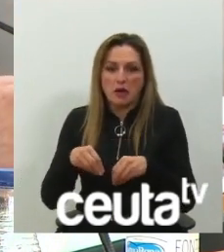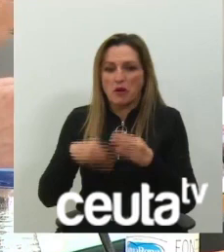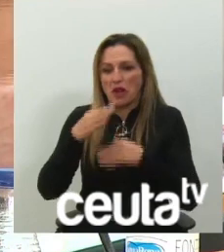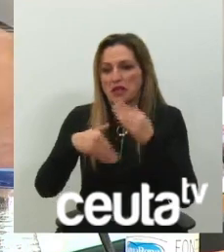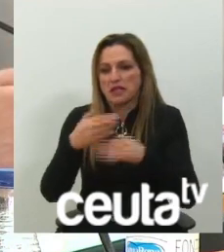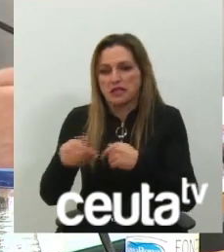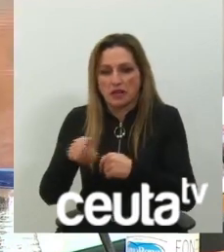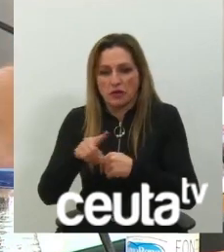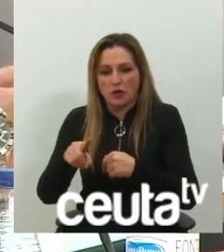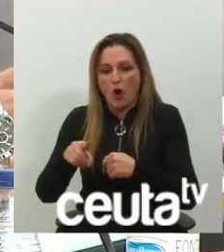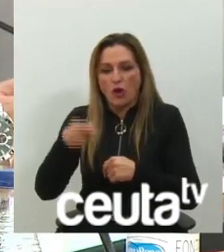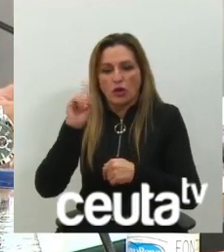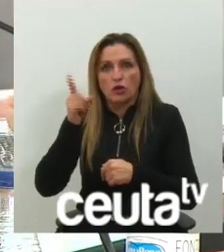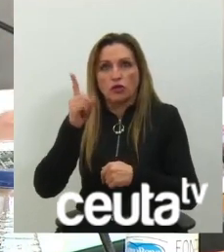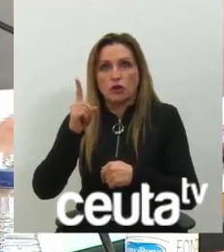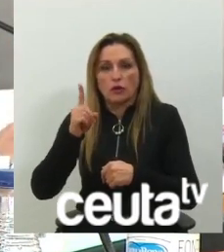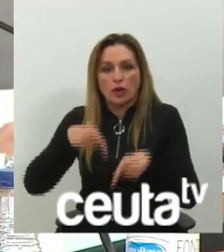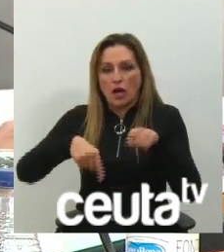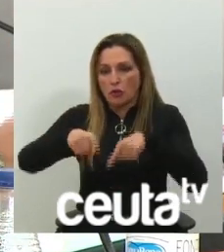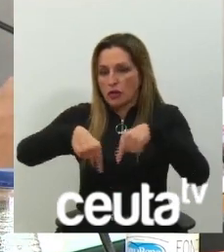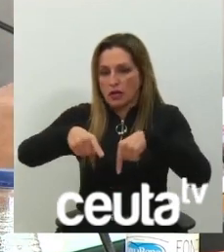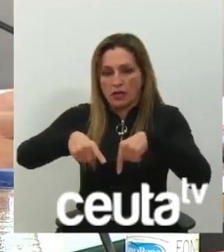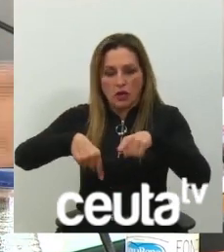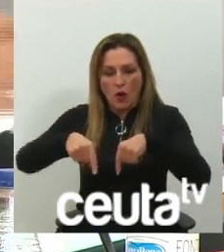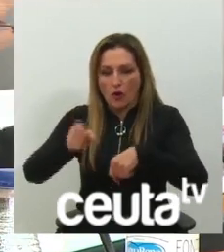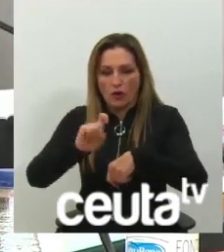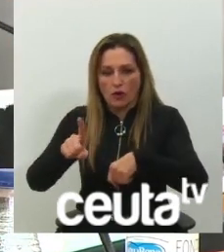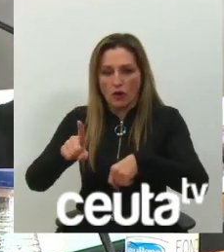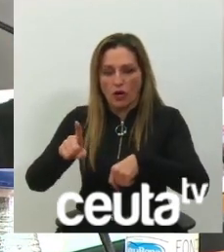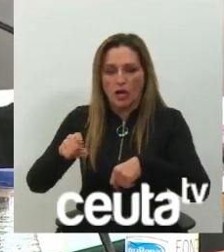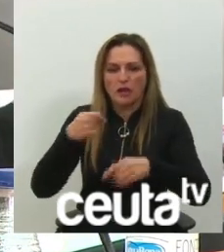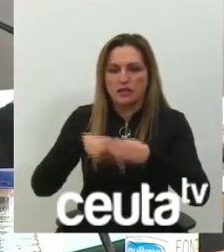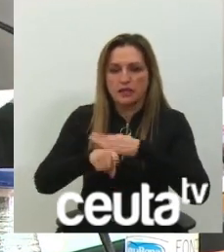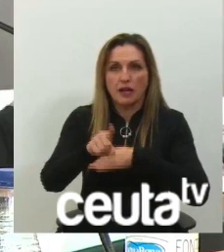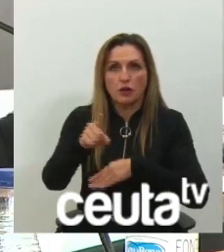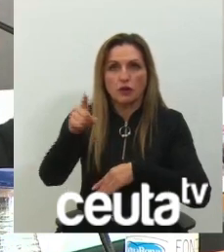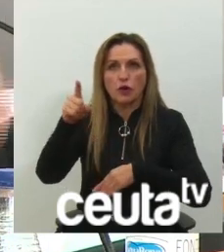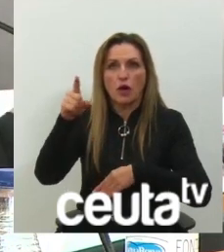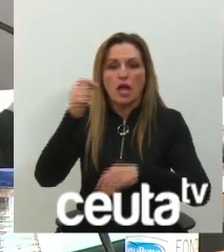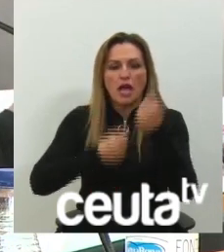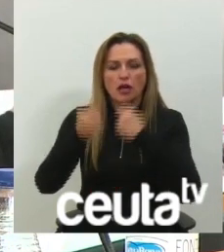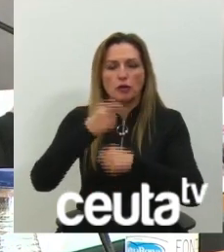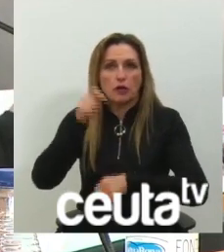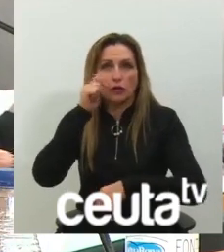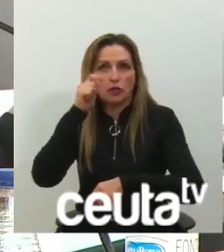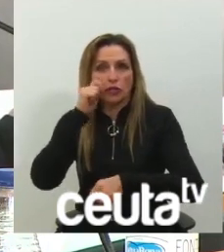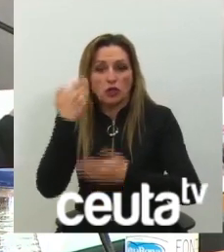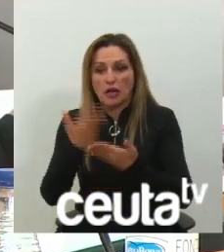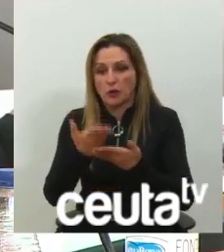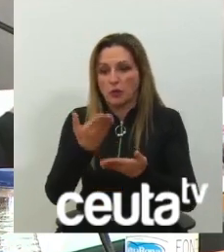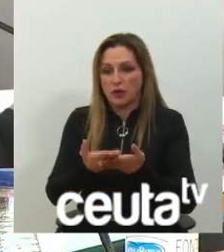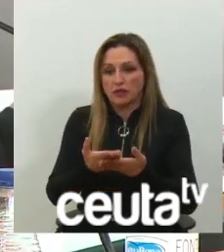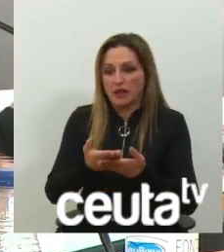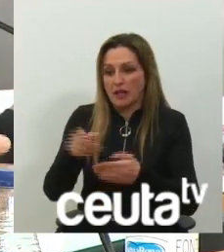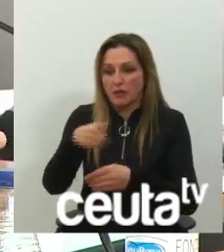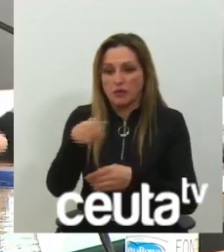solamente por la comunicación sino también por el desarrollo económico turístico de la ciudad pero claro lo que la propuesta que traen estos señores es la del gratis total